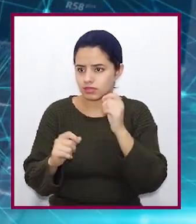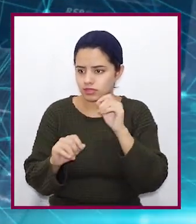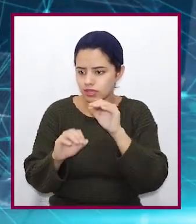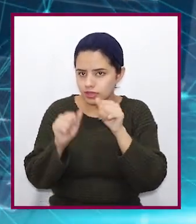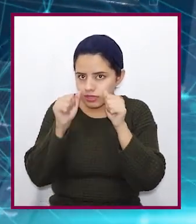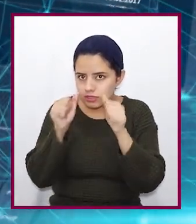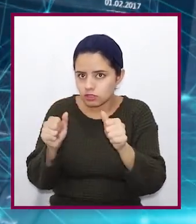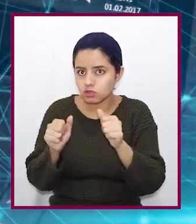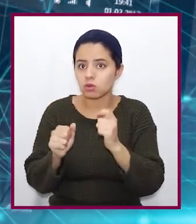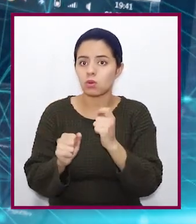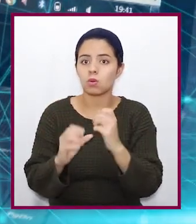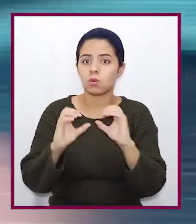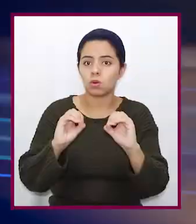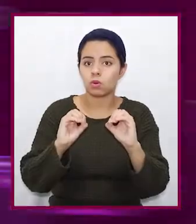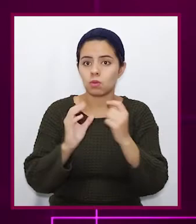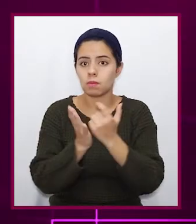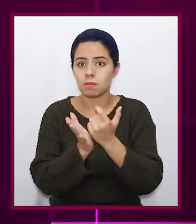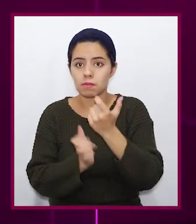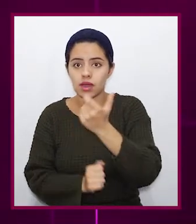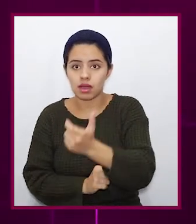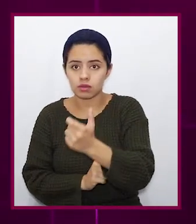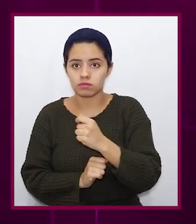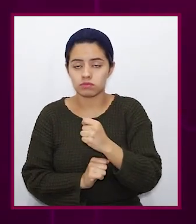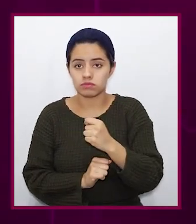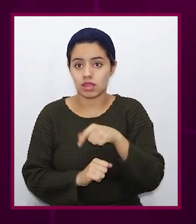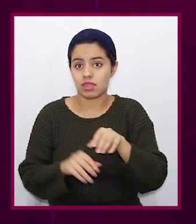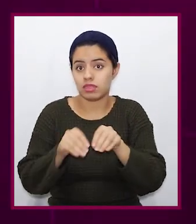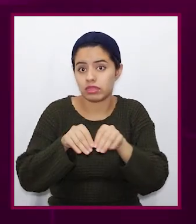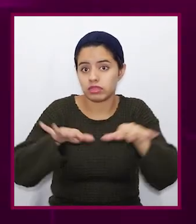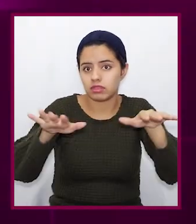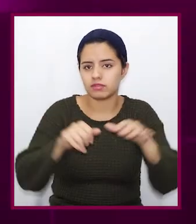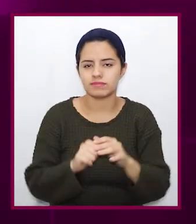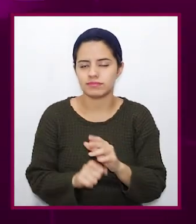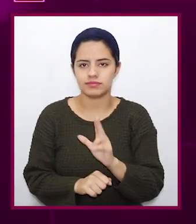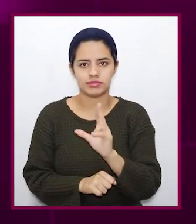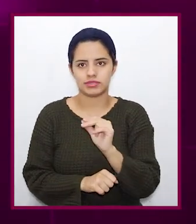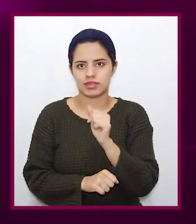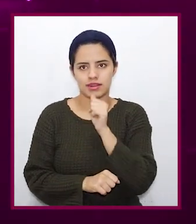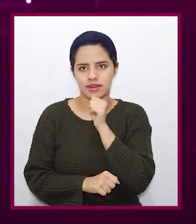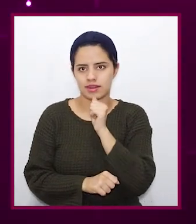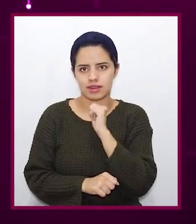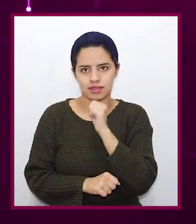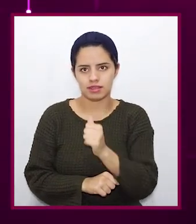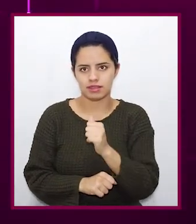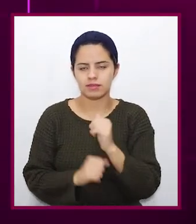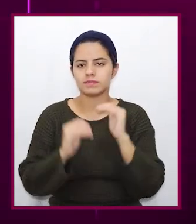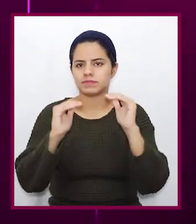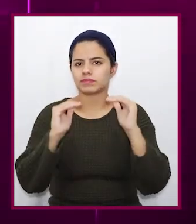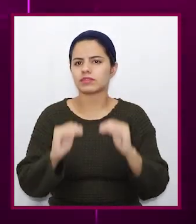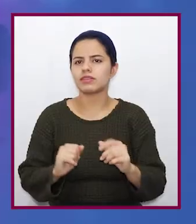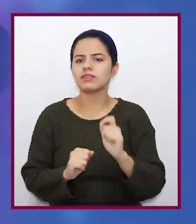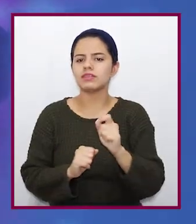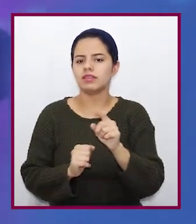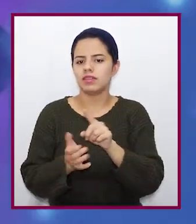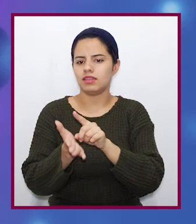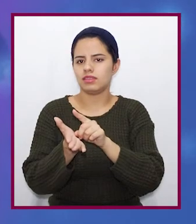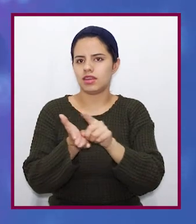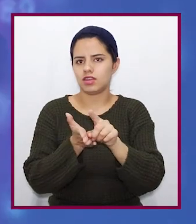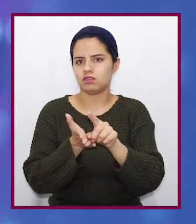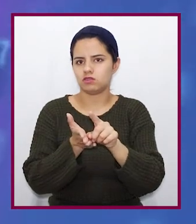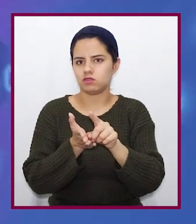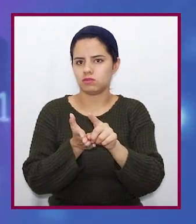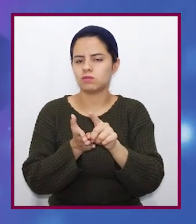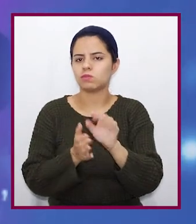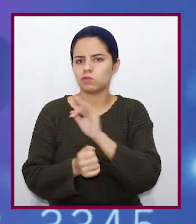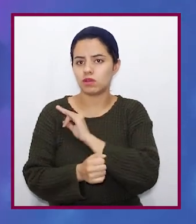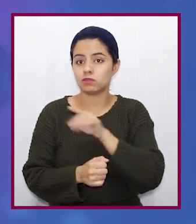no sean divulgados. Gracias, tía. El siguiente es el derecho al olvido en búsquedas en